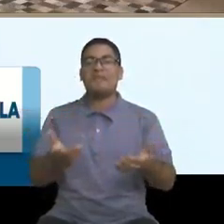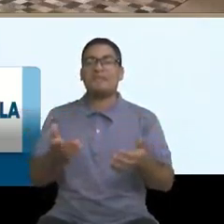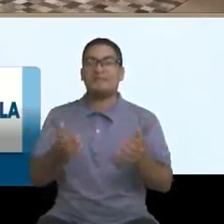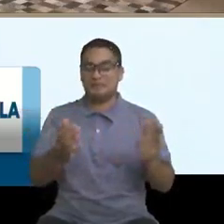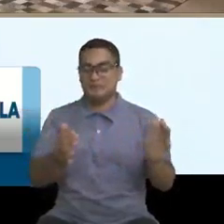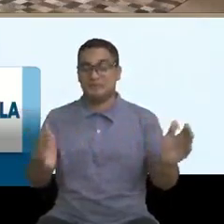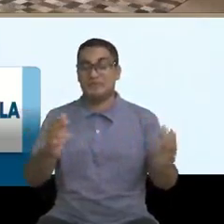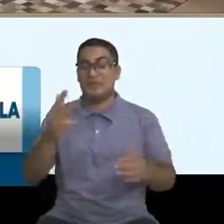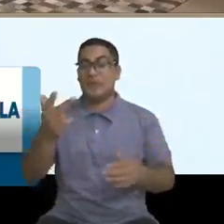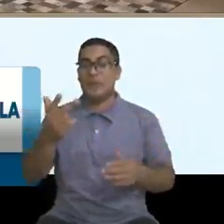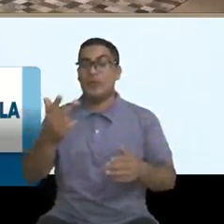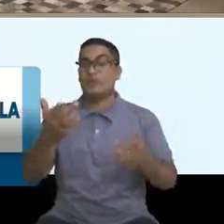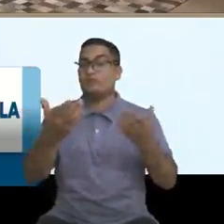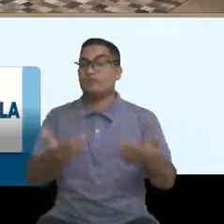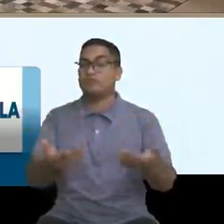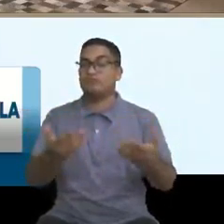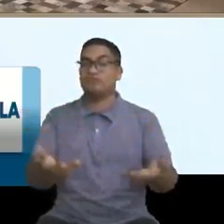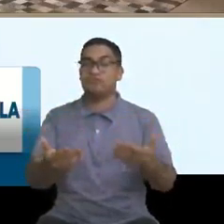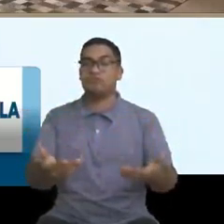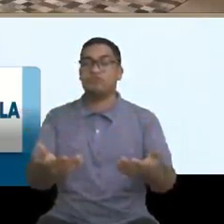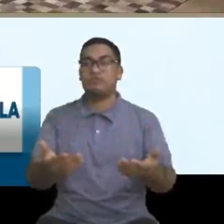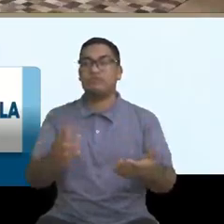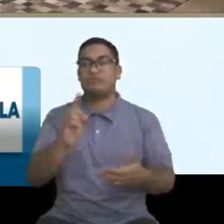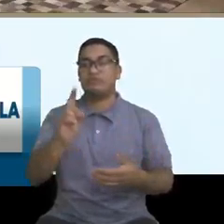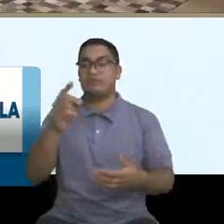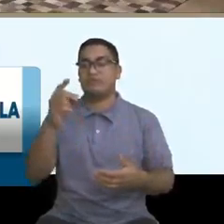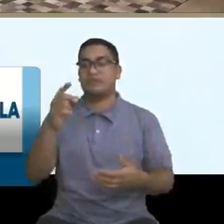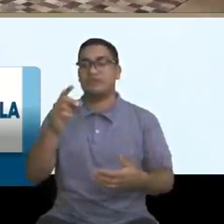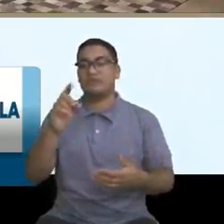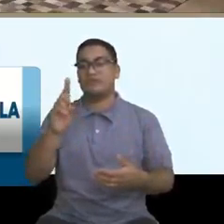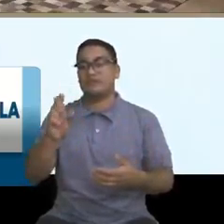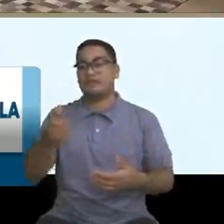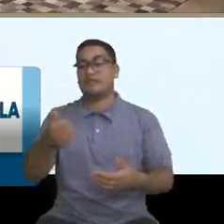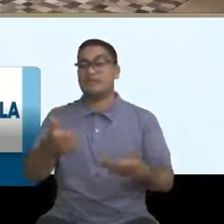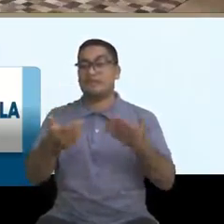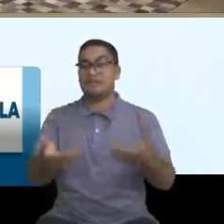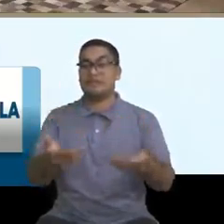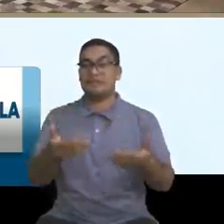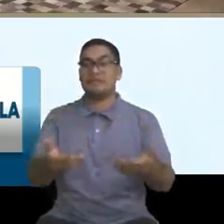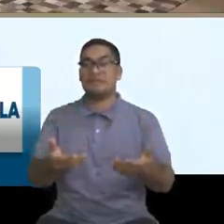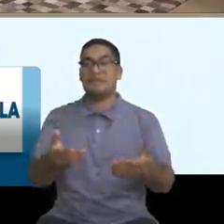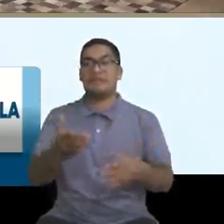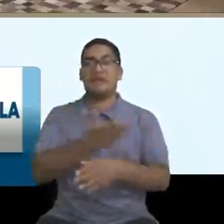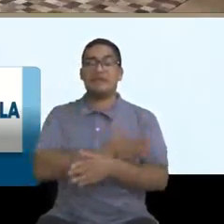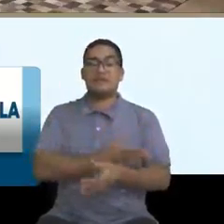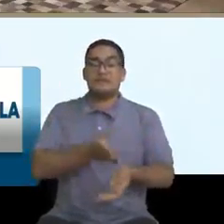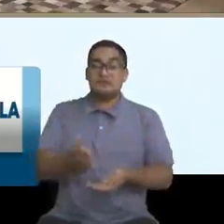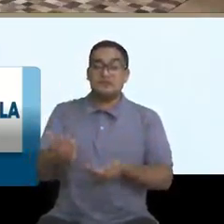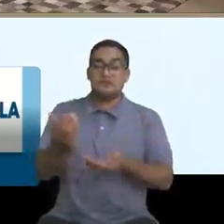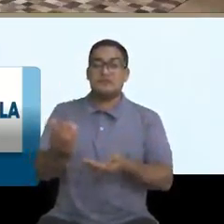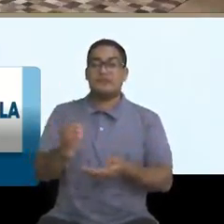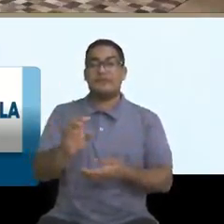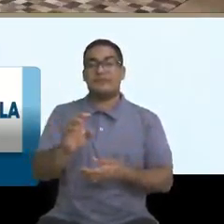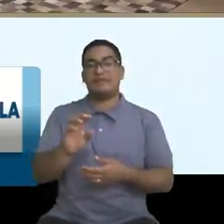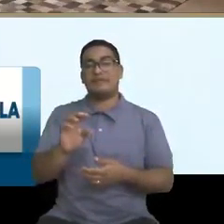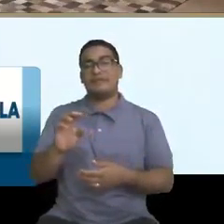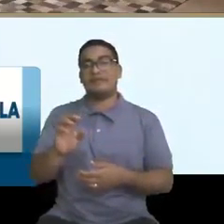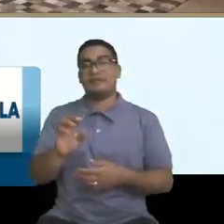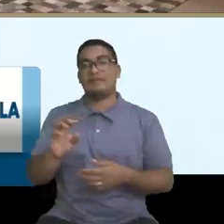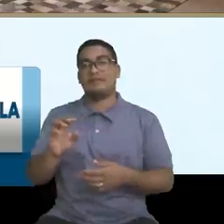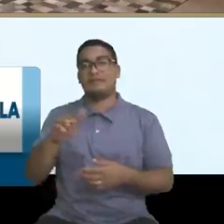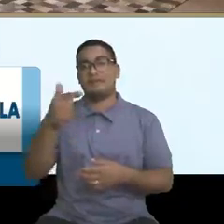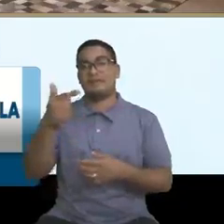medir? Un niño exactamente que cumplió 12 meses. No todos los niños, ¿verdad? Correcto, aunque tengan la misma edad, porque sí, no correcto.